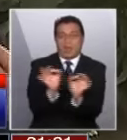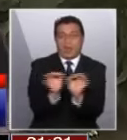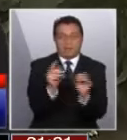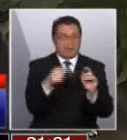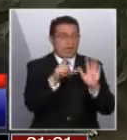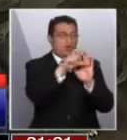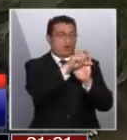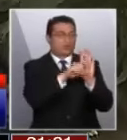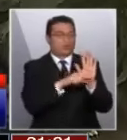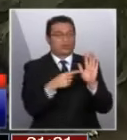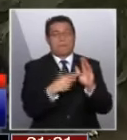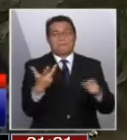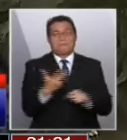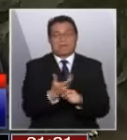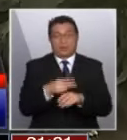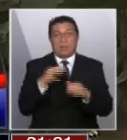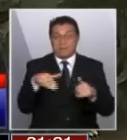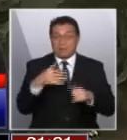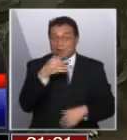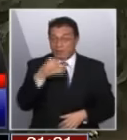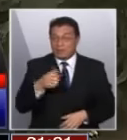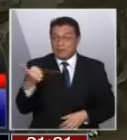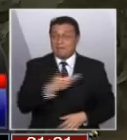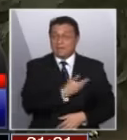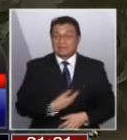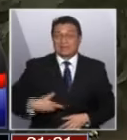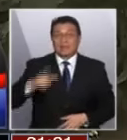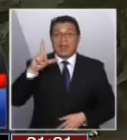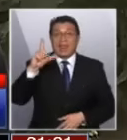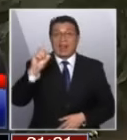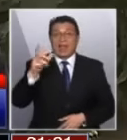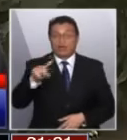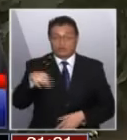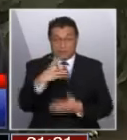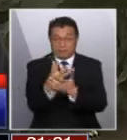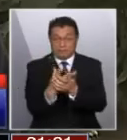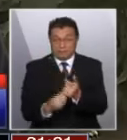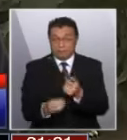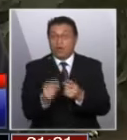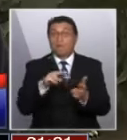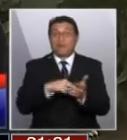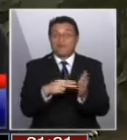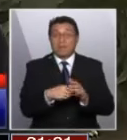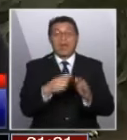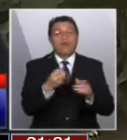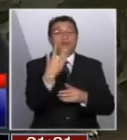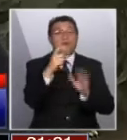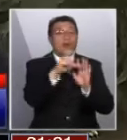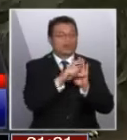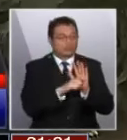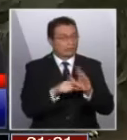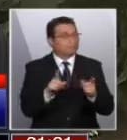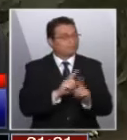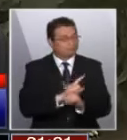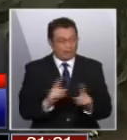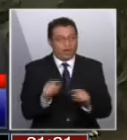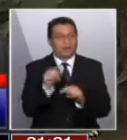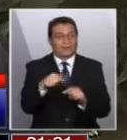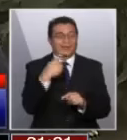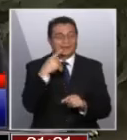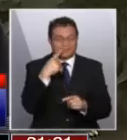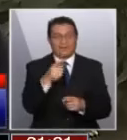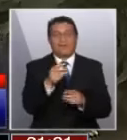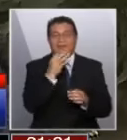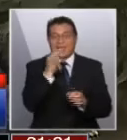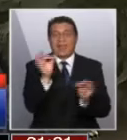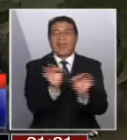lo mismo que nos reconoció el presidente lago de que no se van a acabar los problemas porque hay una nueva constitución que es un poco lo que se está vendiendo a